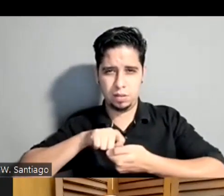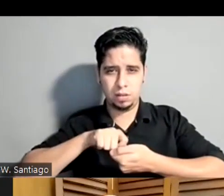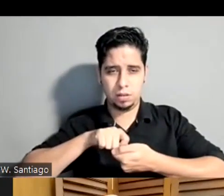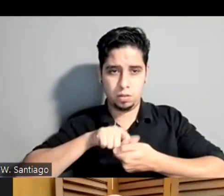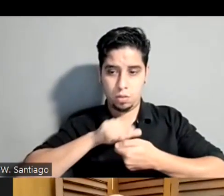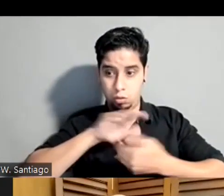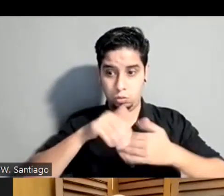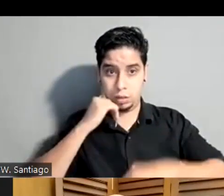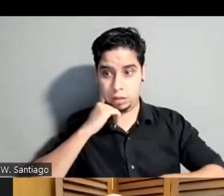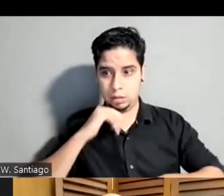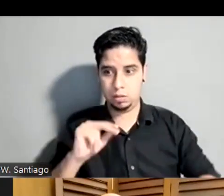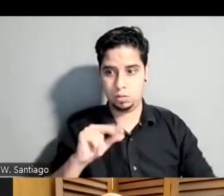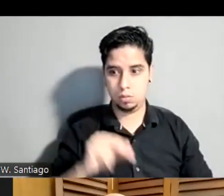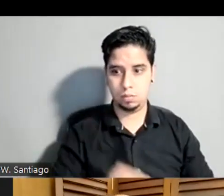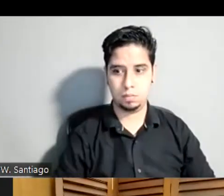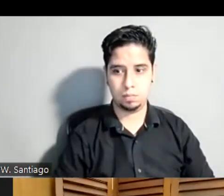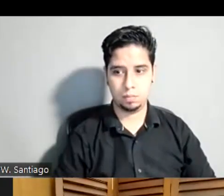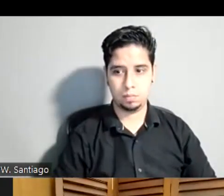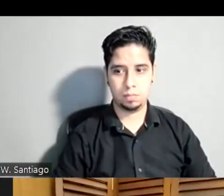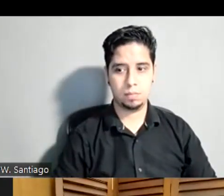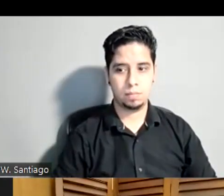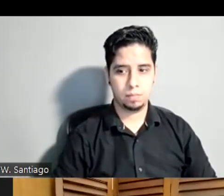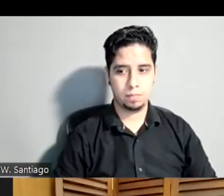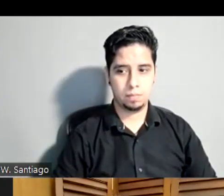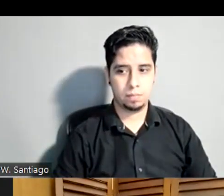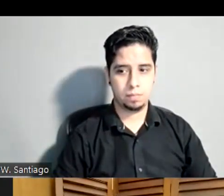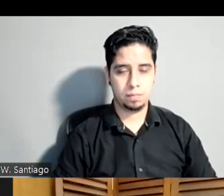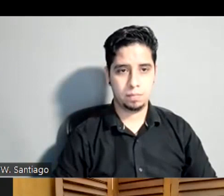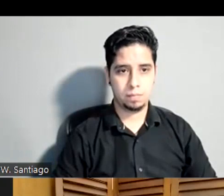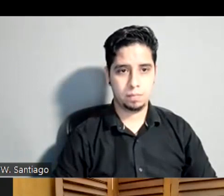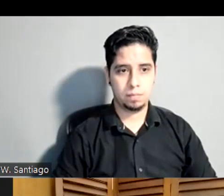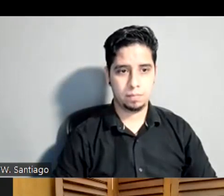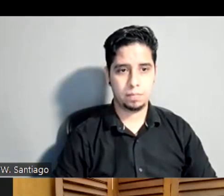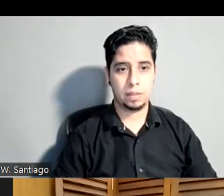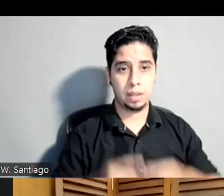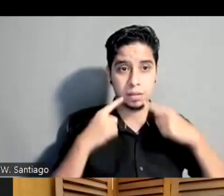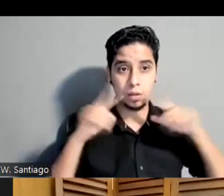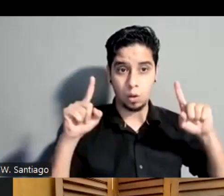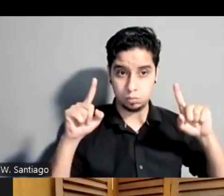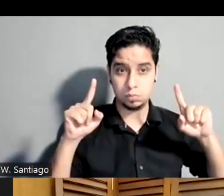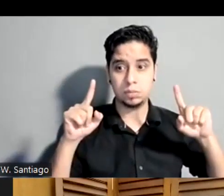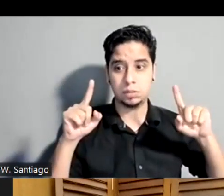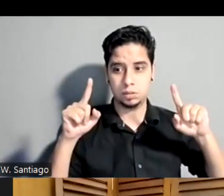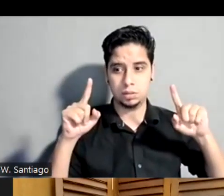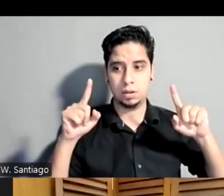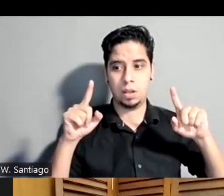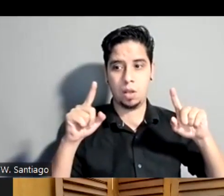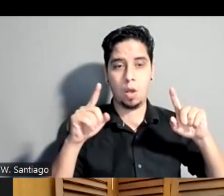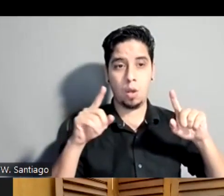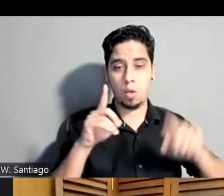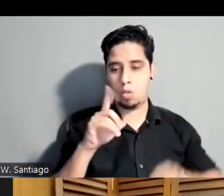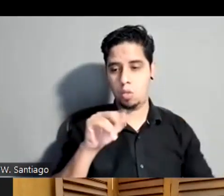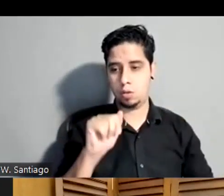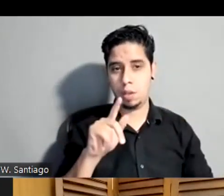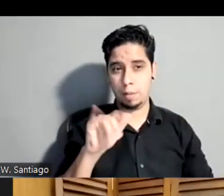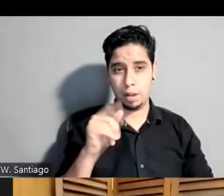toda la vida, ¿verdad? Pero bueno. Uh-huh. Mira, pues nada, te deseamos mucho éxito. Y gracias. Su éxito, recuerden, Doña Bárbara, repito el número